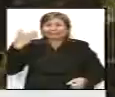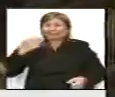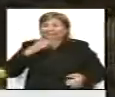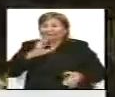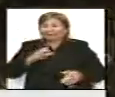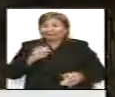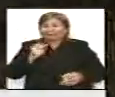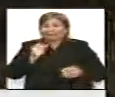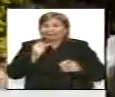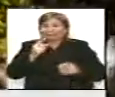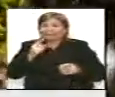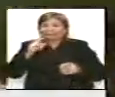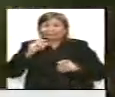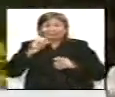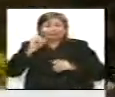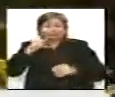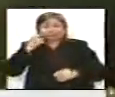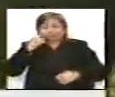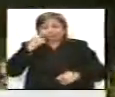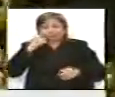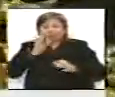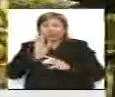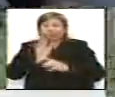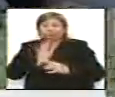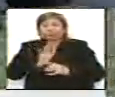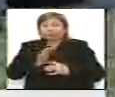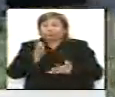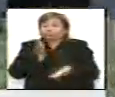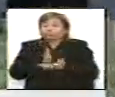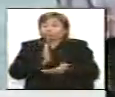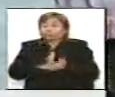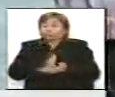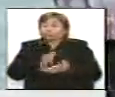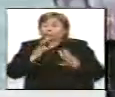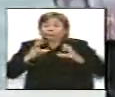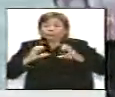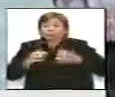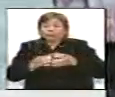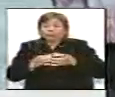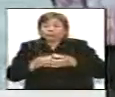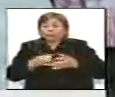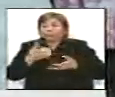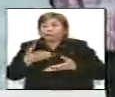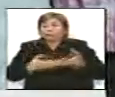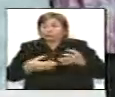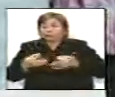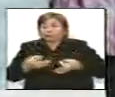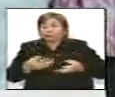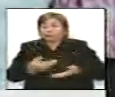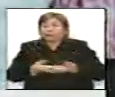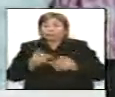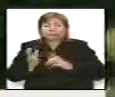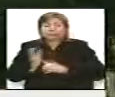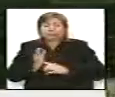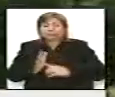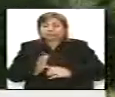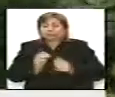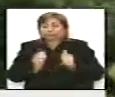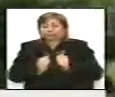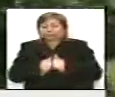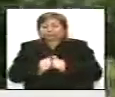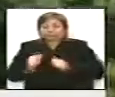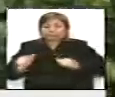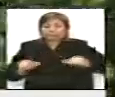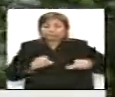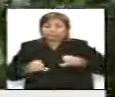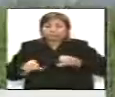de junio, en el que la representación nacional sancionó un paquete de 14 proyectos de ley orientados a promover la